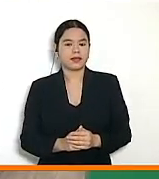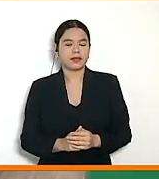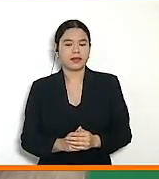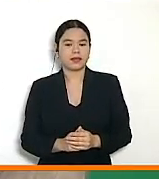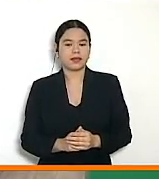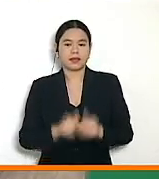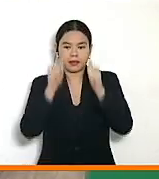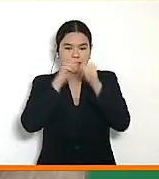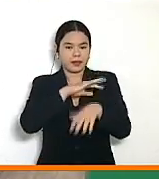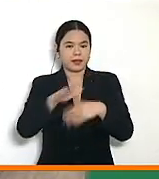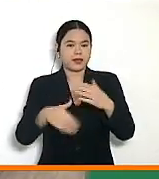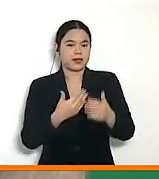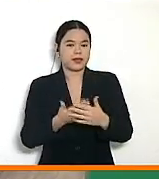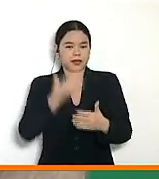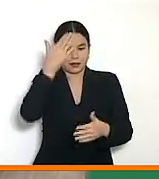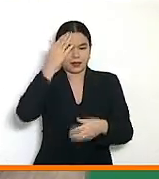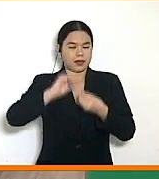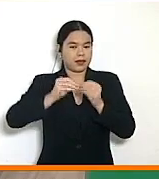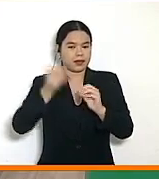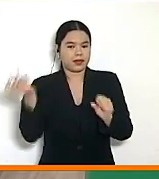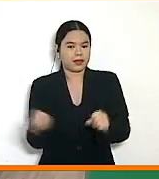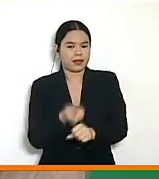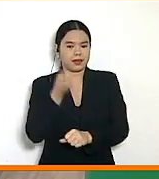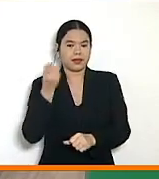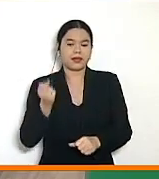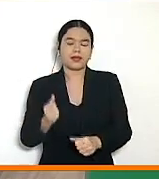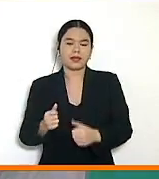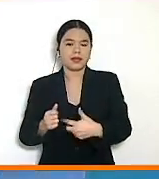atentos porque el primero